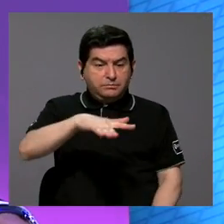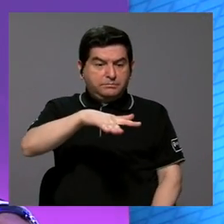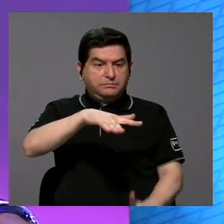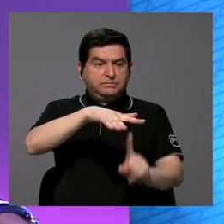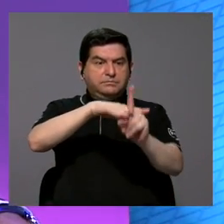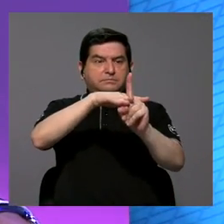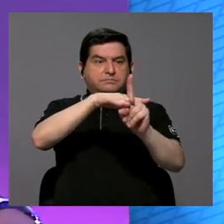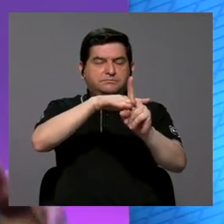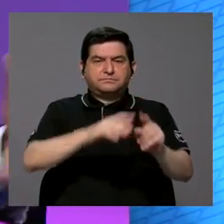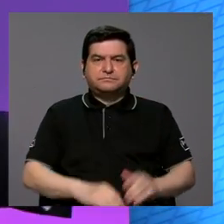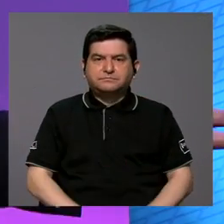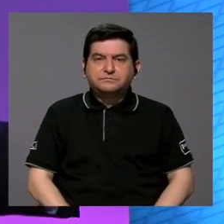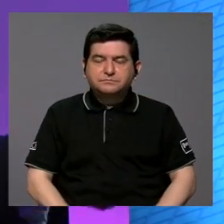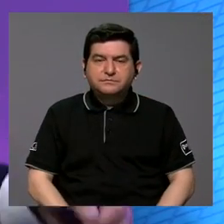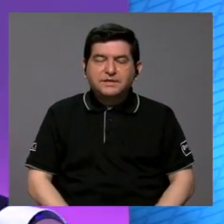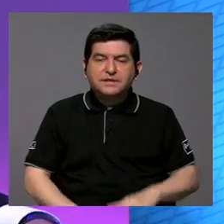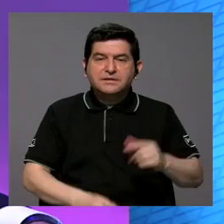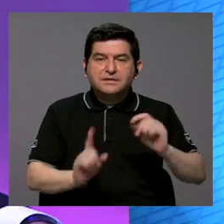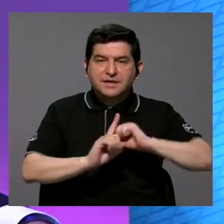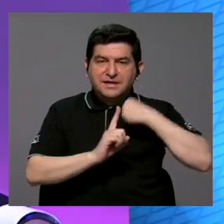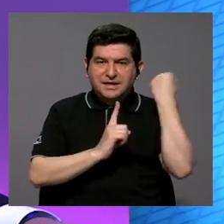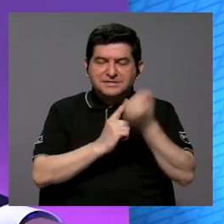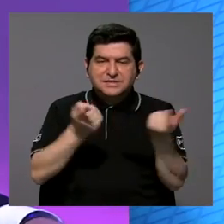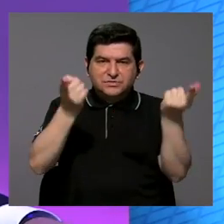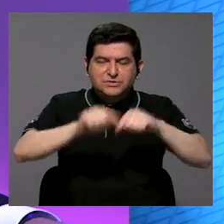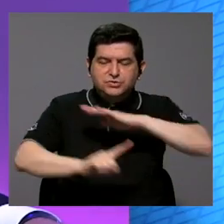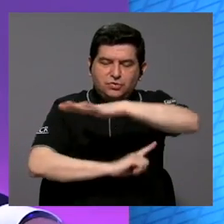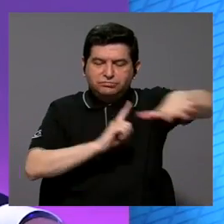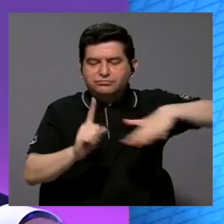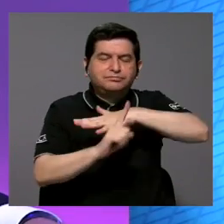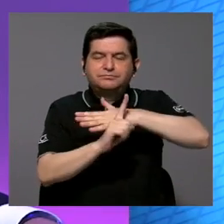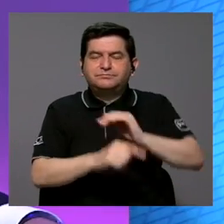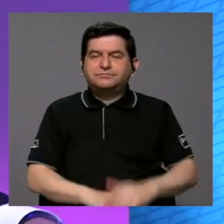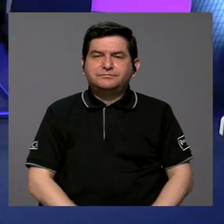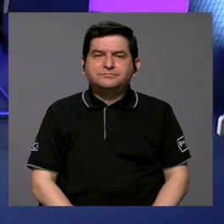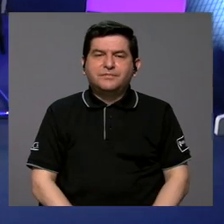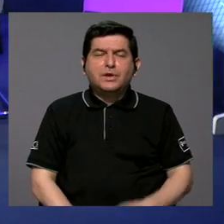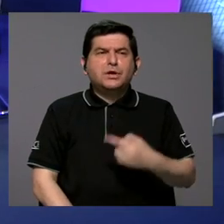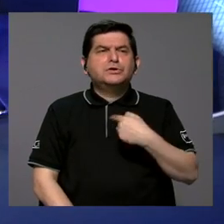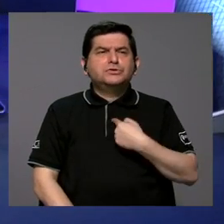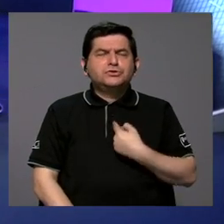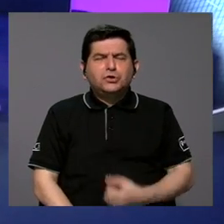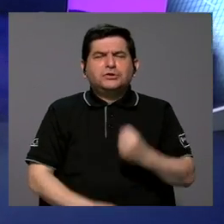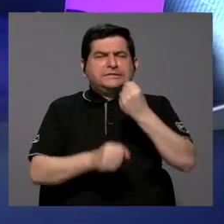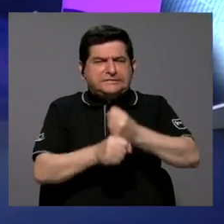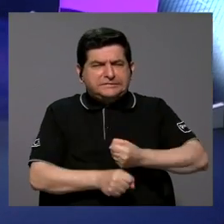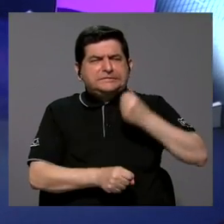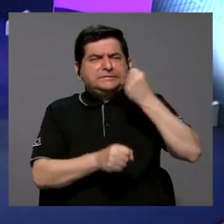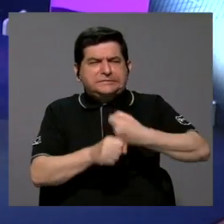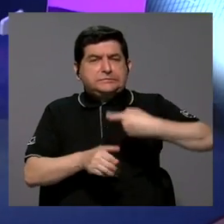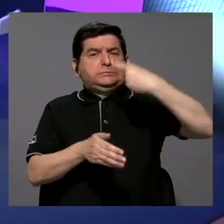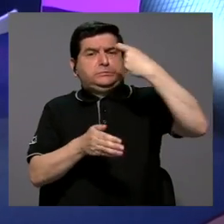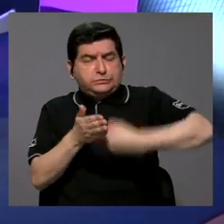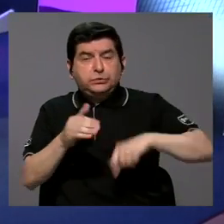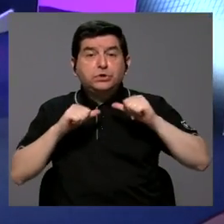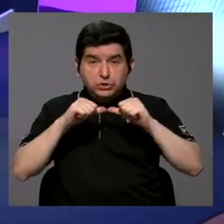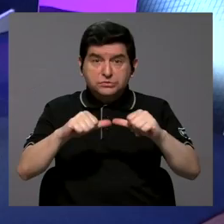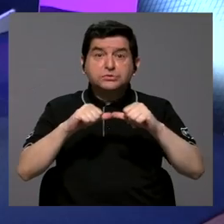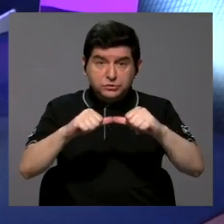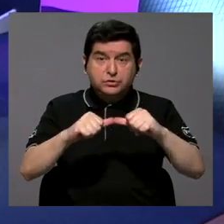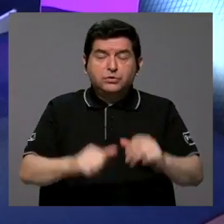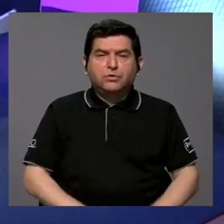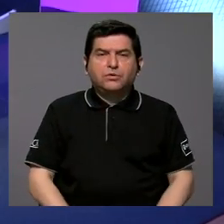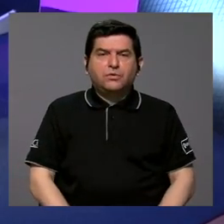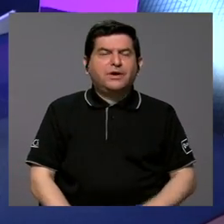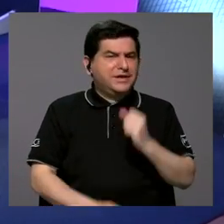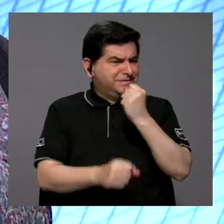resaltar de lo que estaba sucediendo en el entorno? Sí, mira, yo era muy dedicado. Y lo sigo siendo, yo